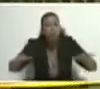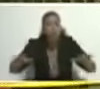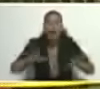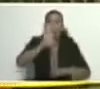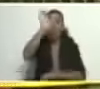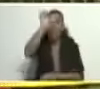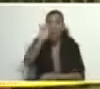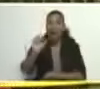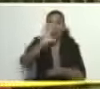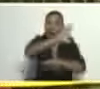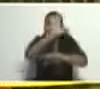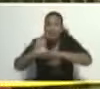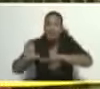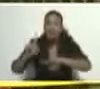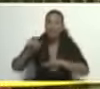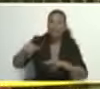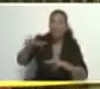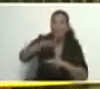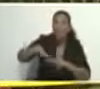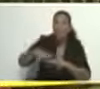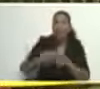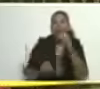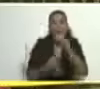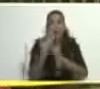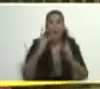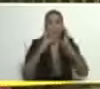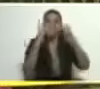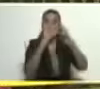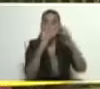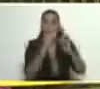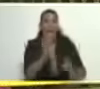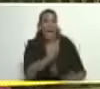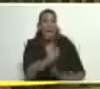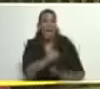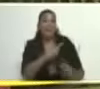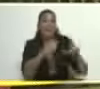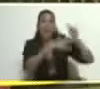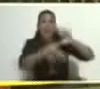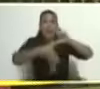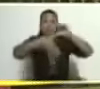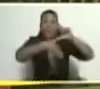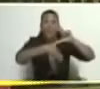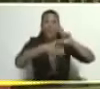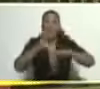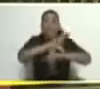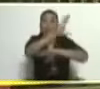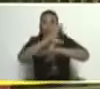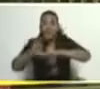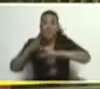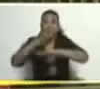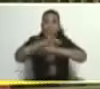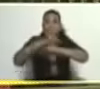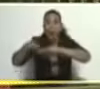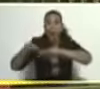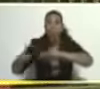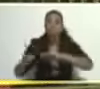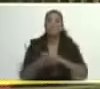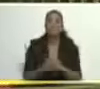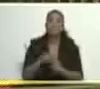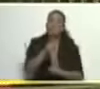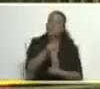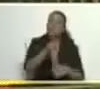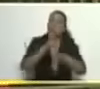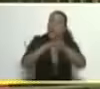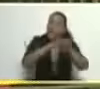el Caribe que habla inglés, porque se ha creado un puente entre Latinoamérica y el Caribe. Y puedo